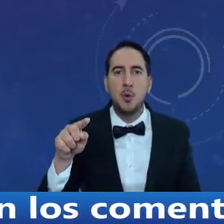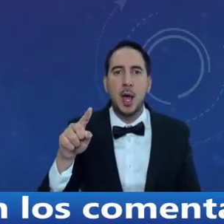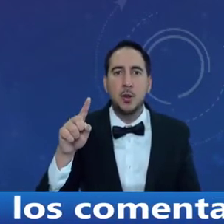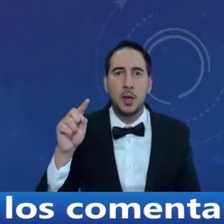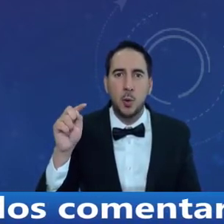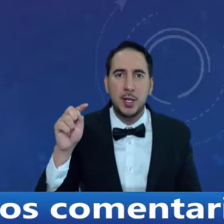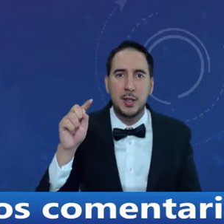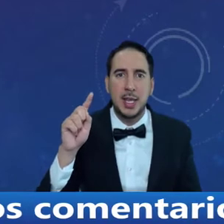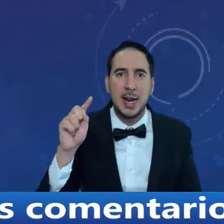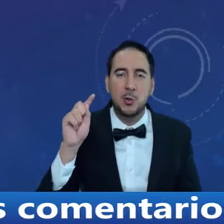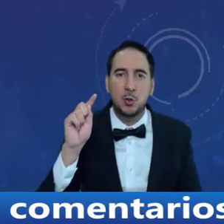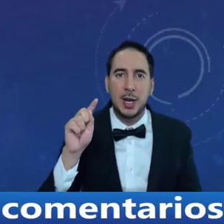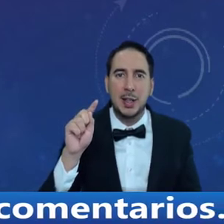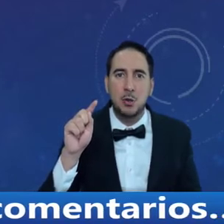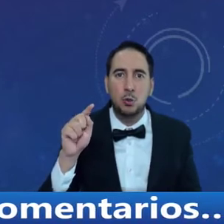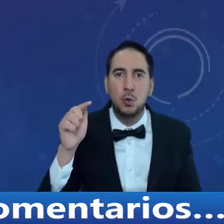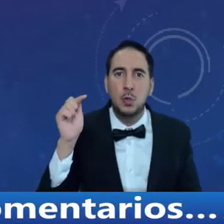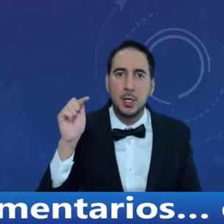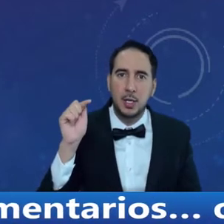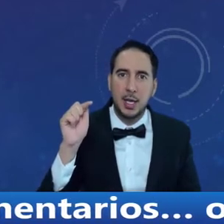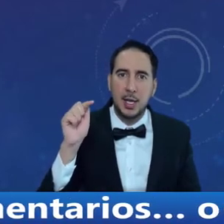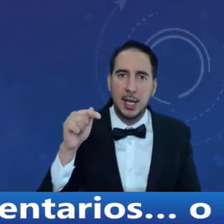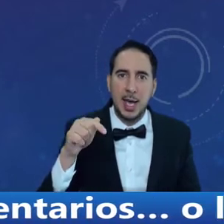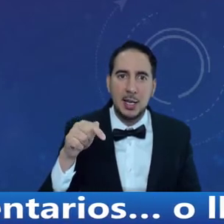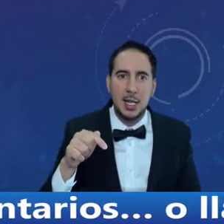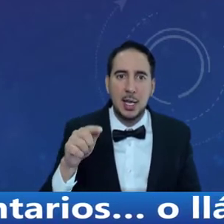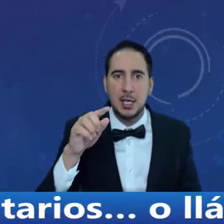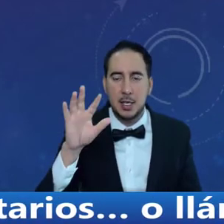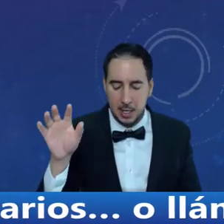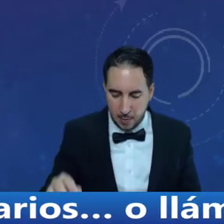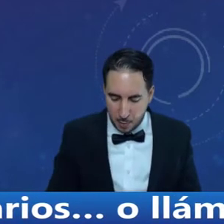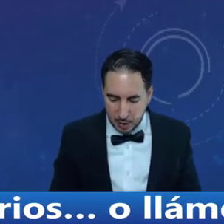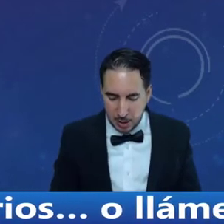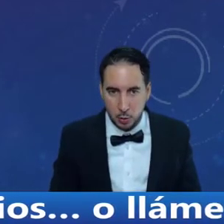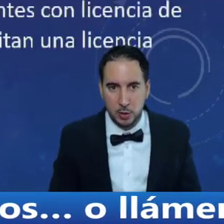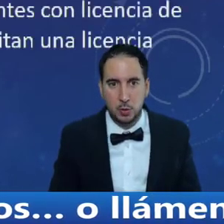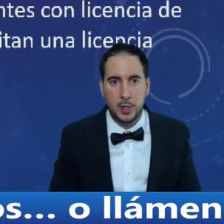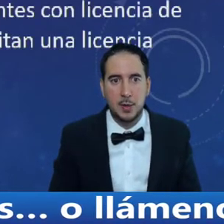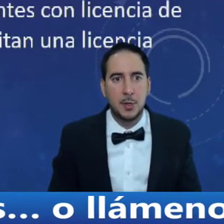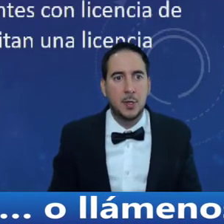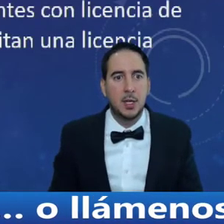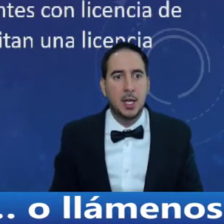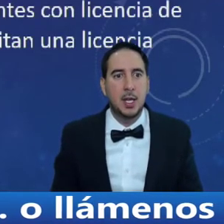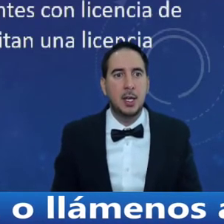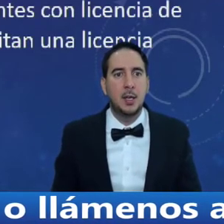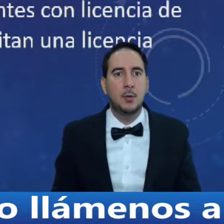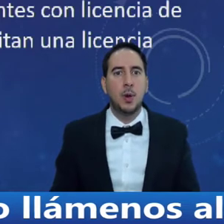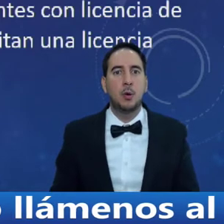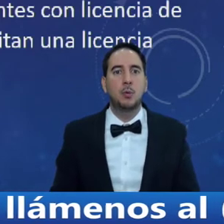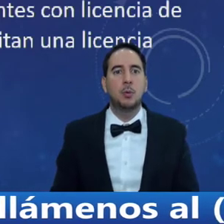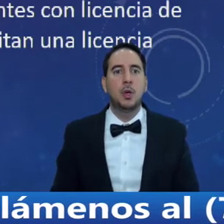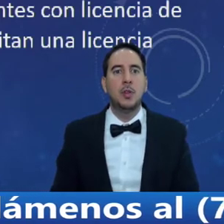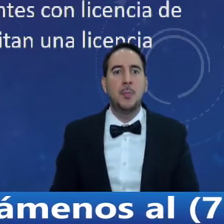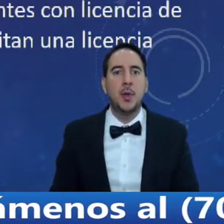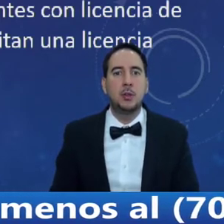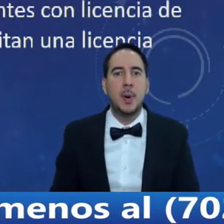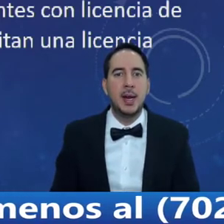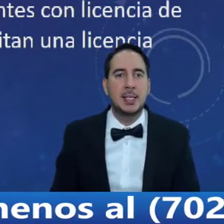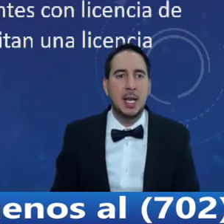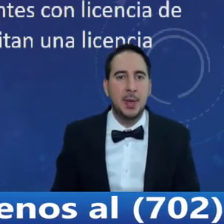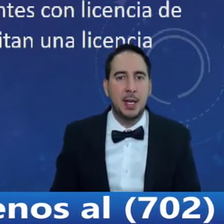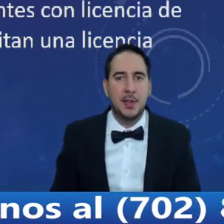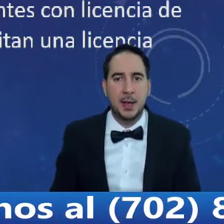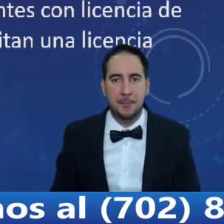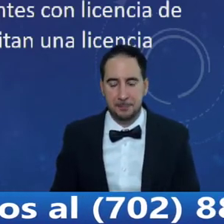todos estos formularios recuerden de ir a nuestro canal de YouTube, que hay link ahí y le vamos a estar dando esto, ¿verdad? Bueno, ¿dónde puedes